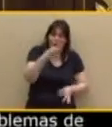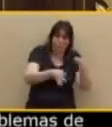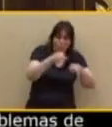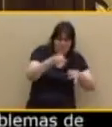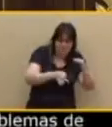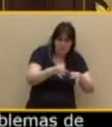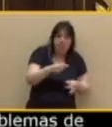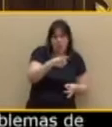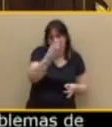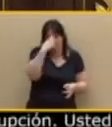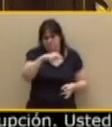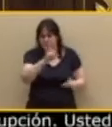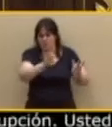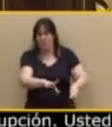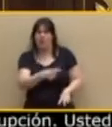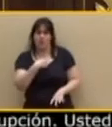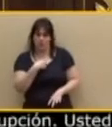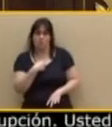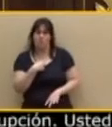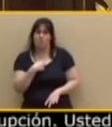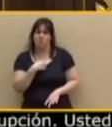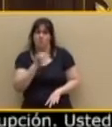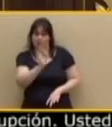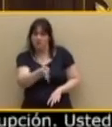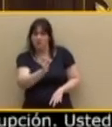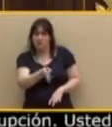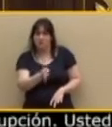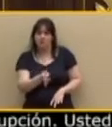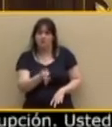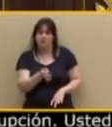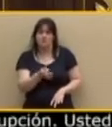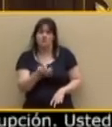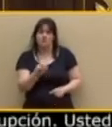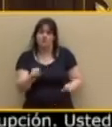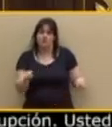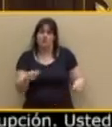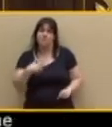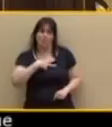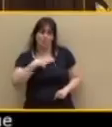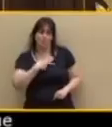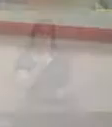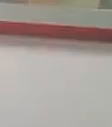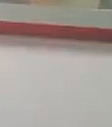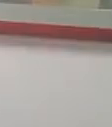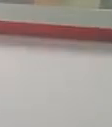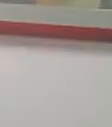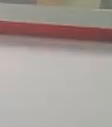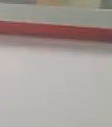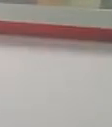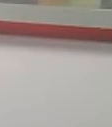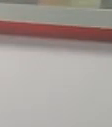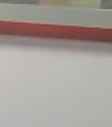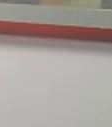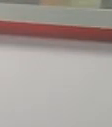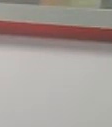que no creo en el congreso después de haber arrancado 9 esa sesión roberto blanco valdés sobre todo es muchísimas gracias por estar con nosotros por el